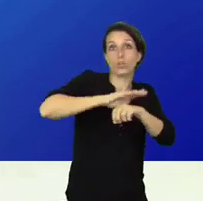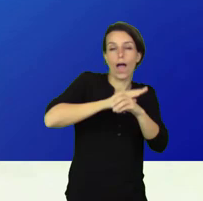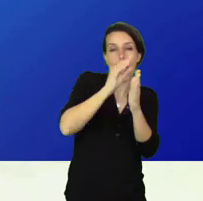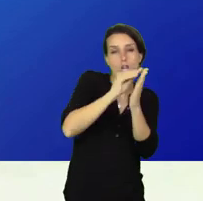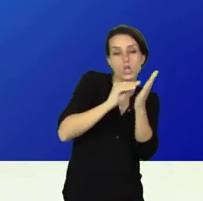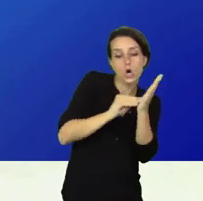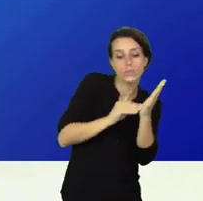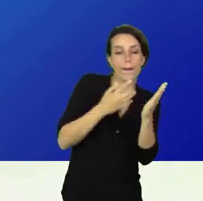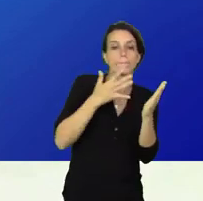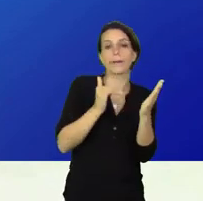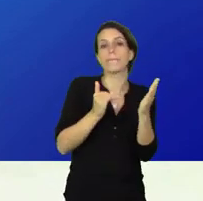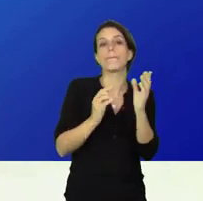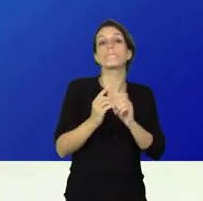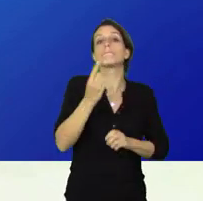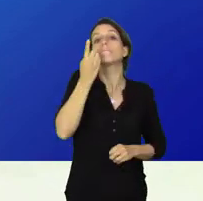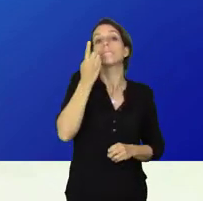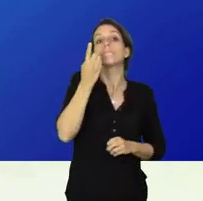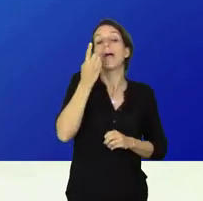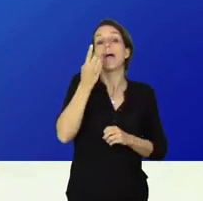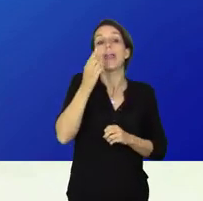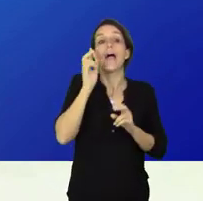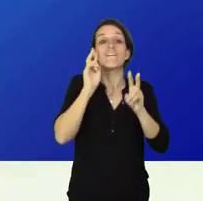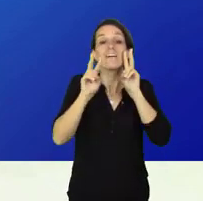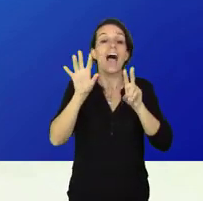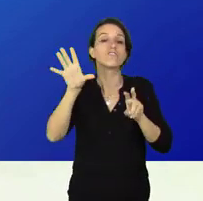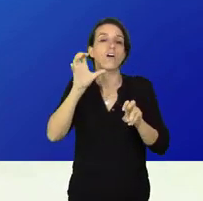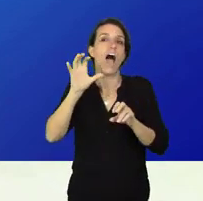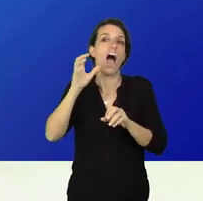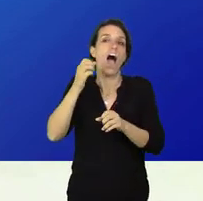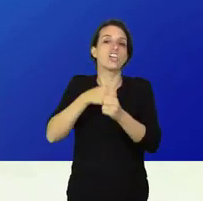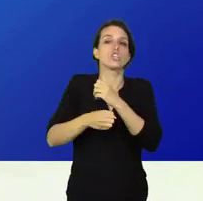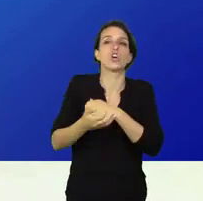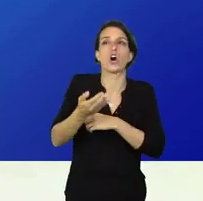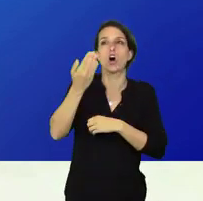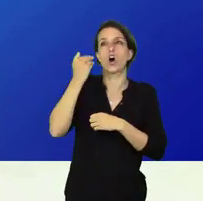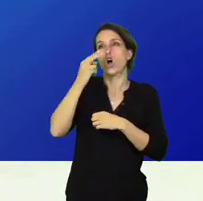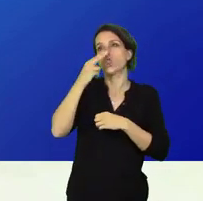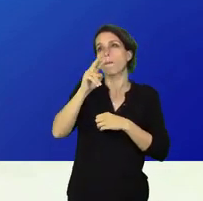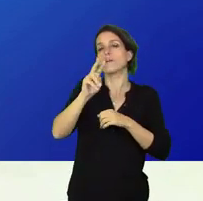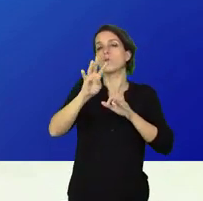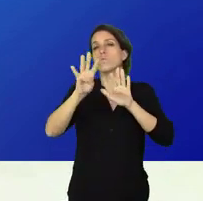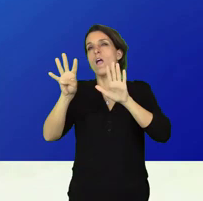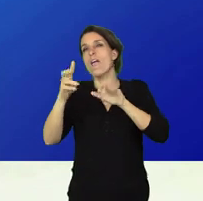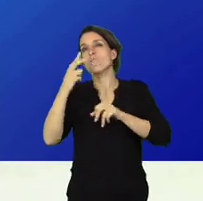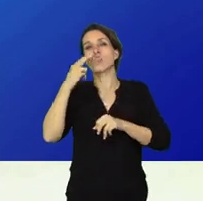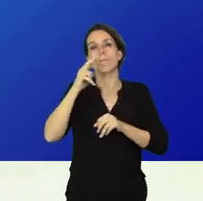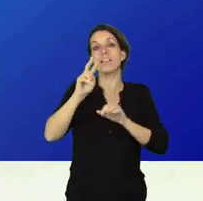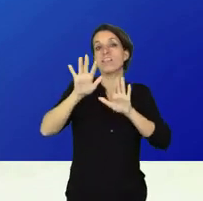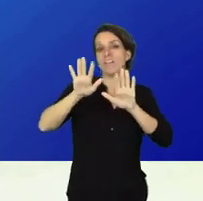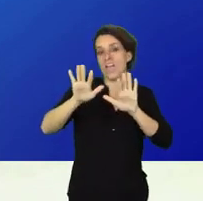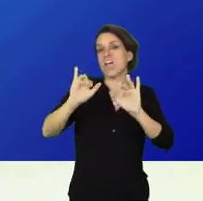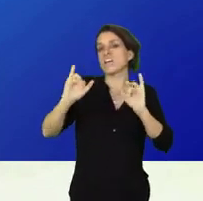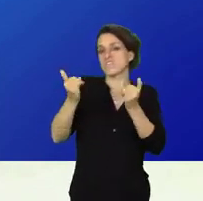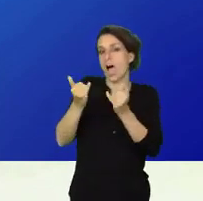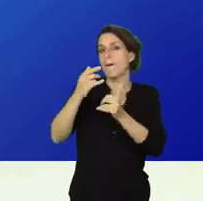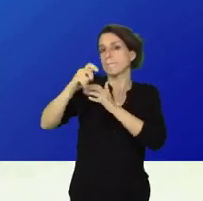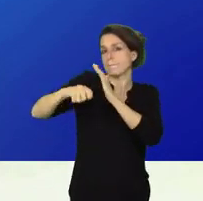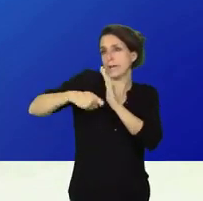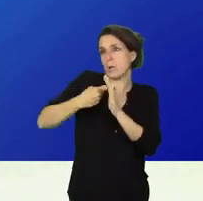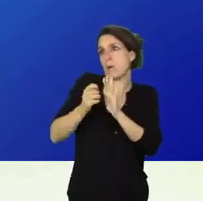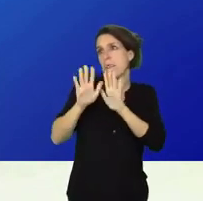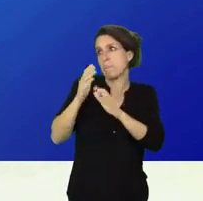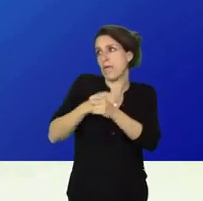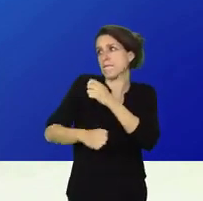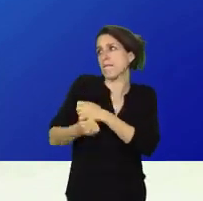más o menos la primera audiodescripción en Uruguay se hizo en el año 2009-2010, por lo tanto hay un acumulado de unos 10 años